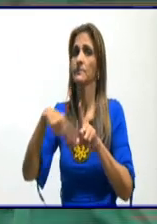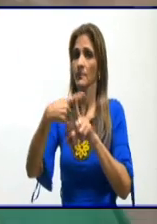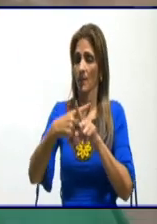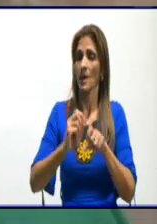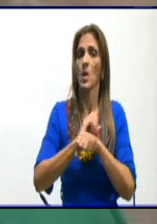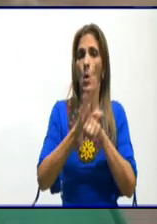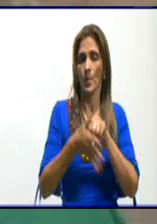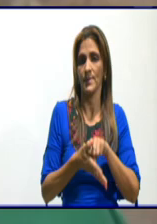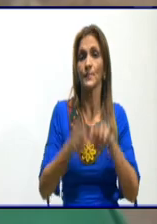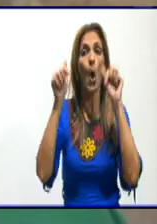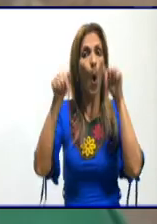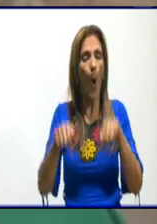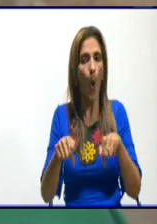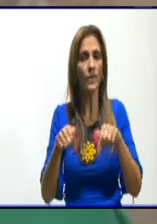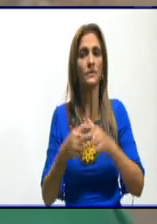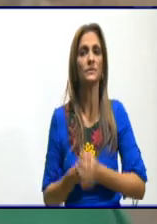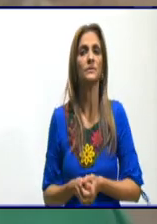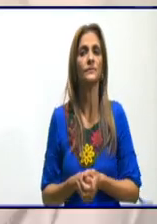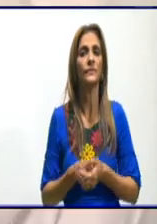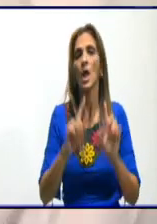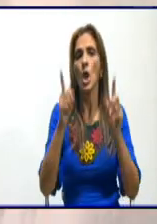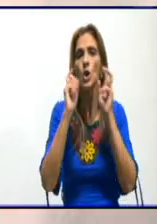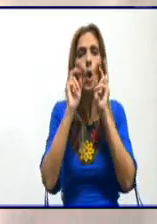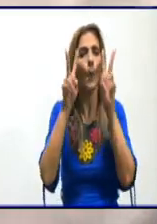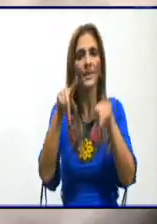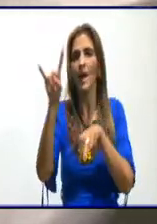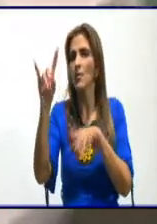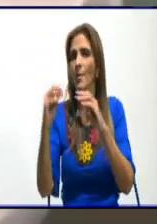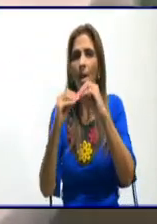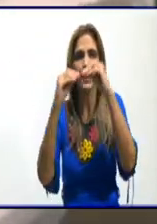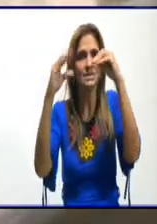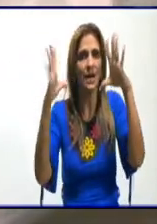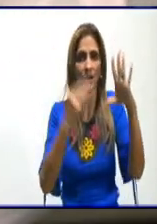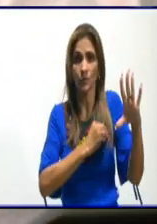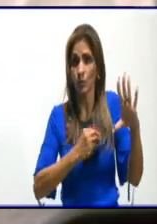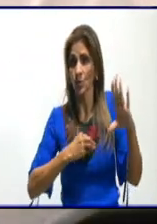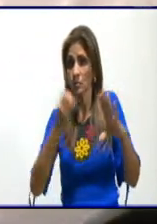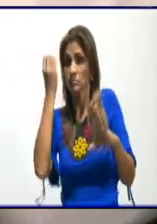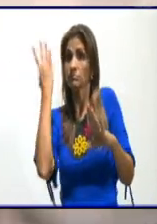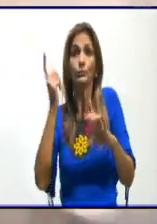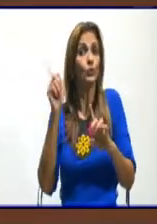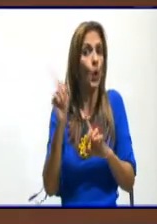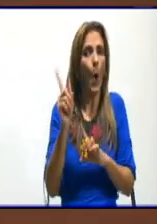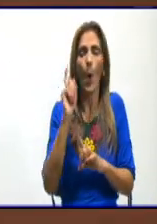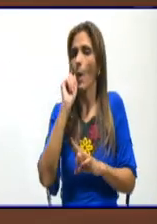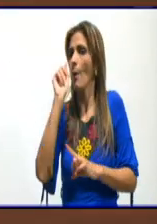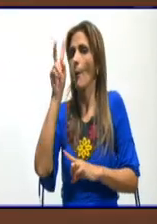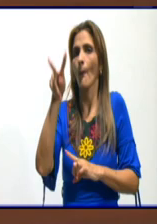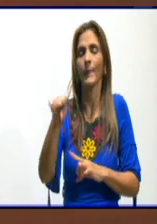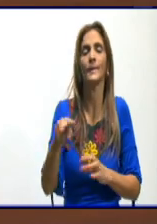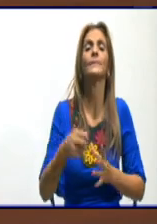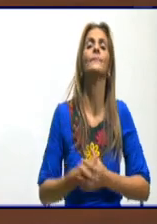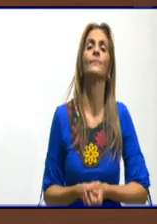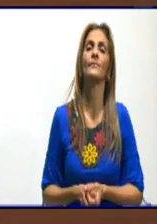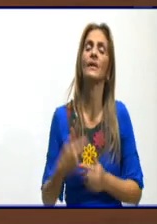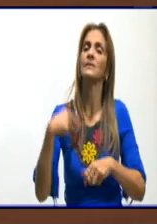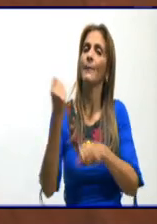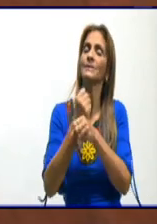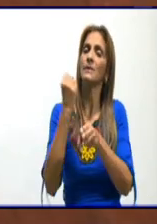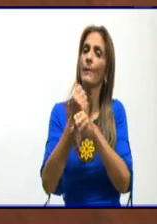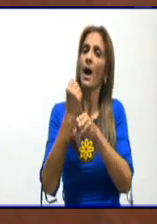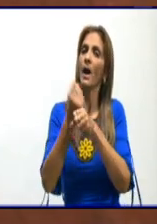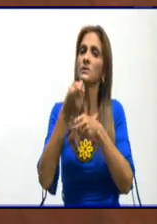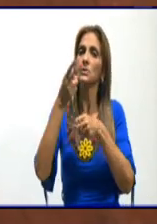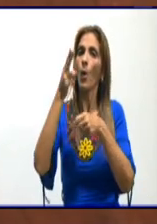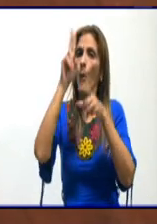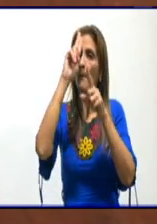vi el informe de Durán, estaba, como decía Yuner, en el terreno